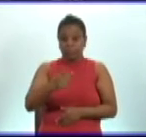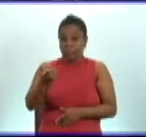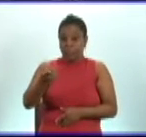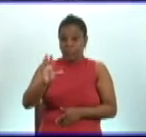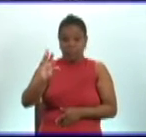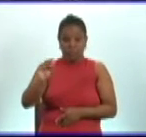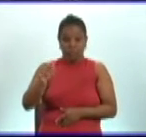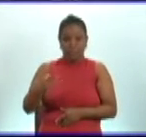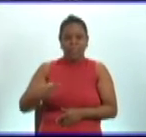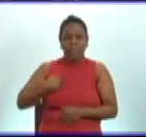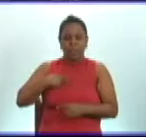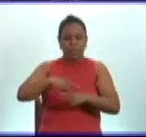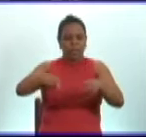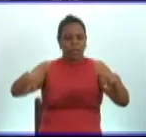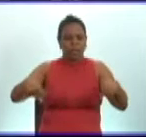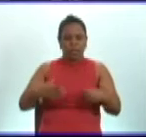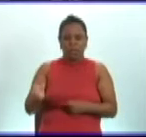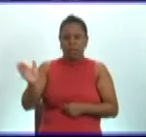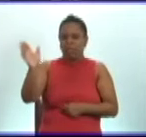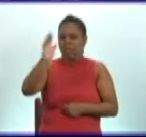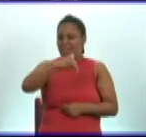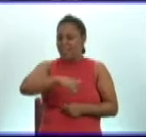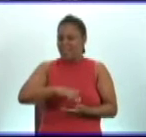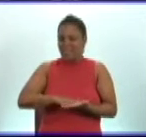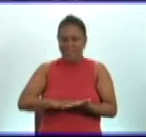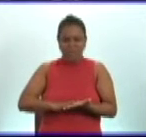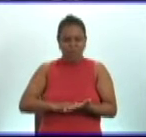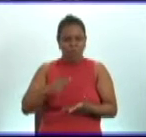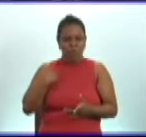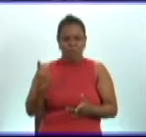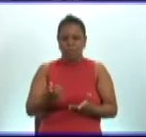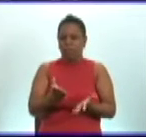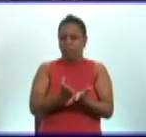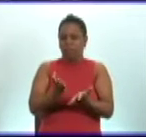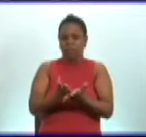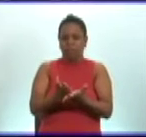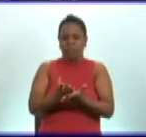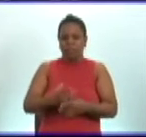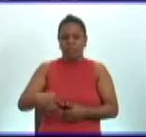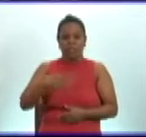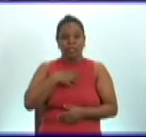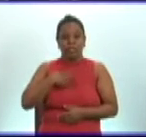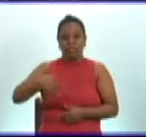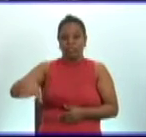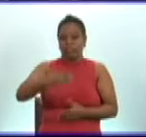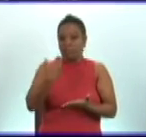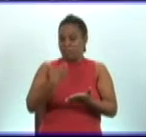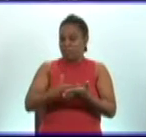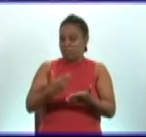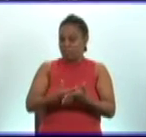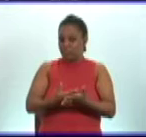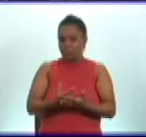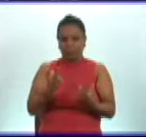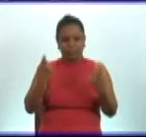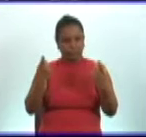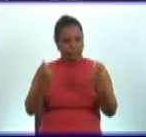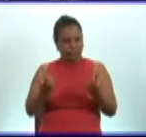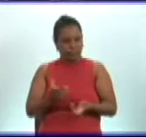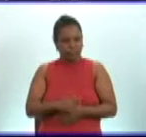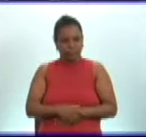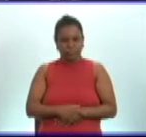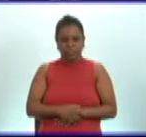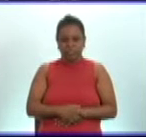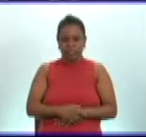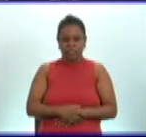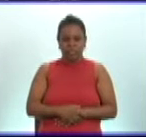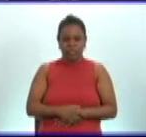no sale ninguno de mis alumnos. Tengo todas las pruebas suficientes, profesor. Yo le aconsejo. Es una